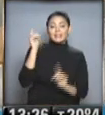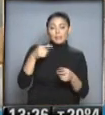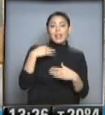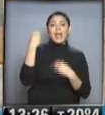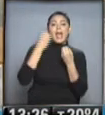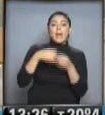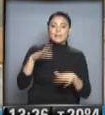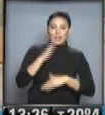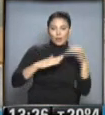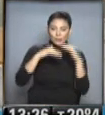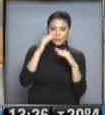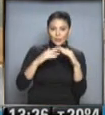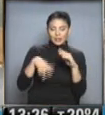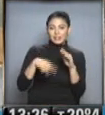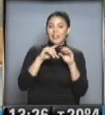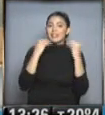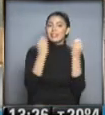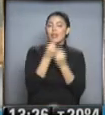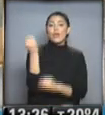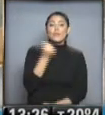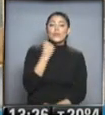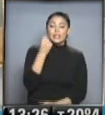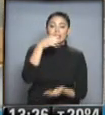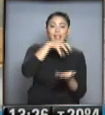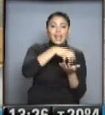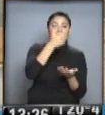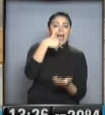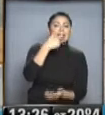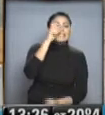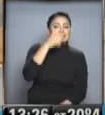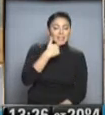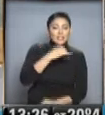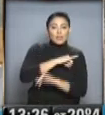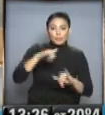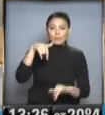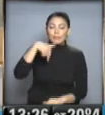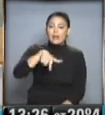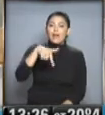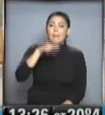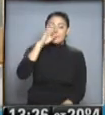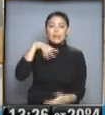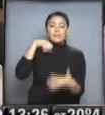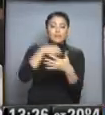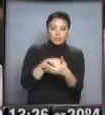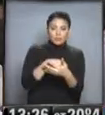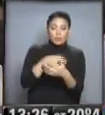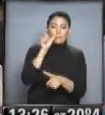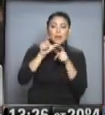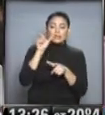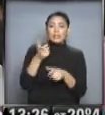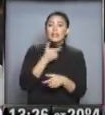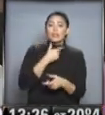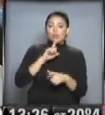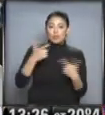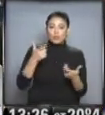la construcción de la vivienda un dato importante es que la anses informó que a fin de este mes quedará habilitada la inscripción para las personas que no